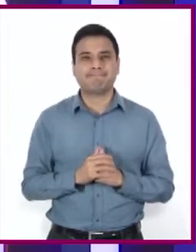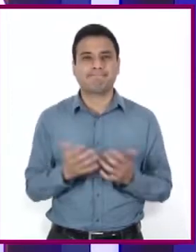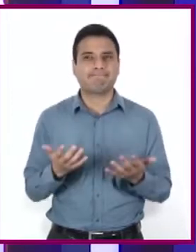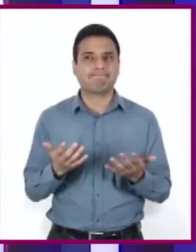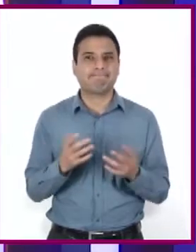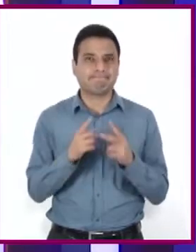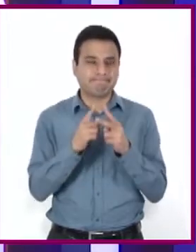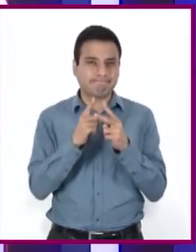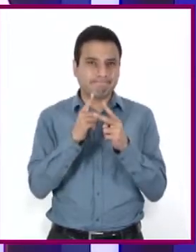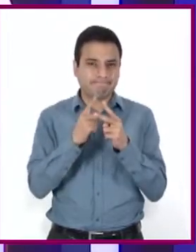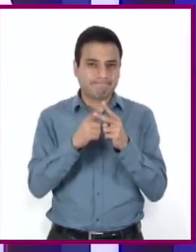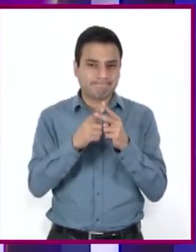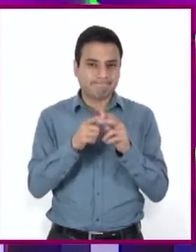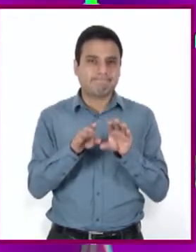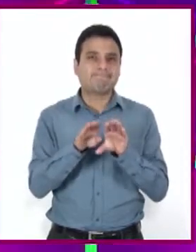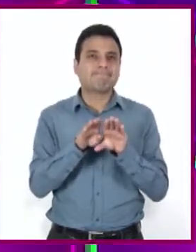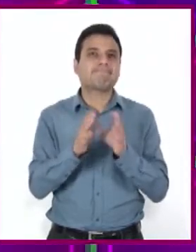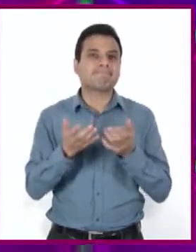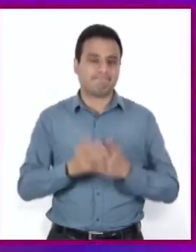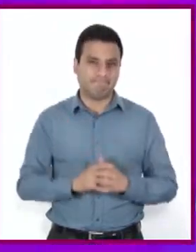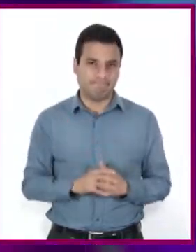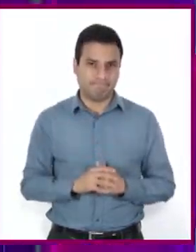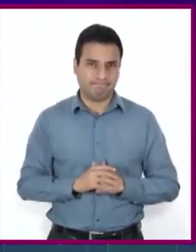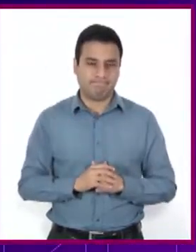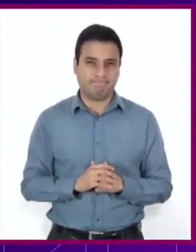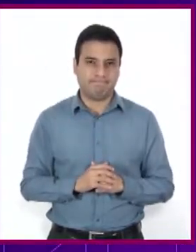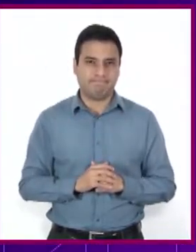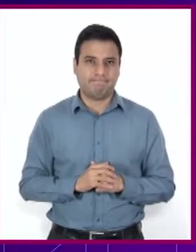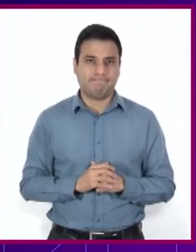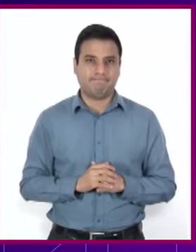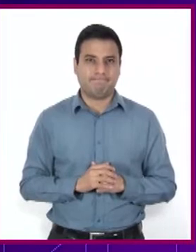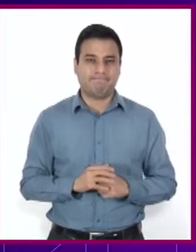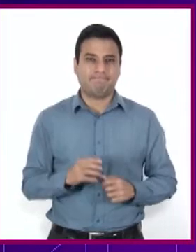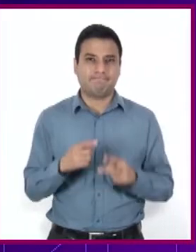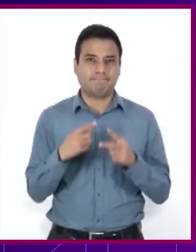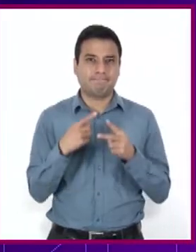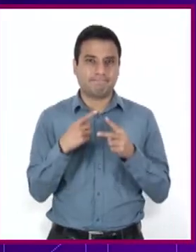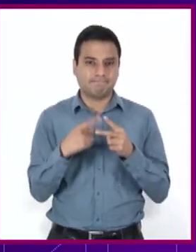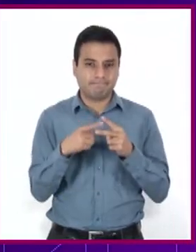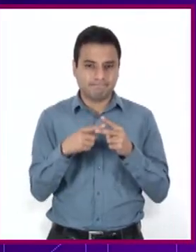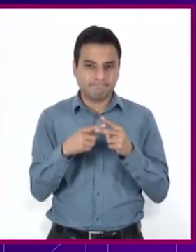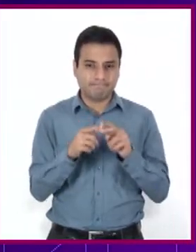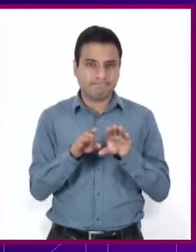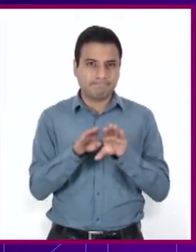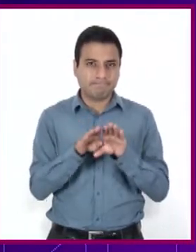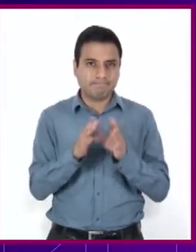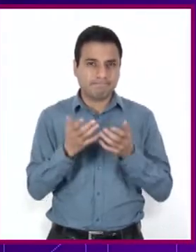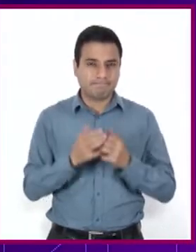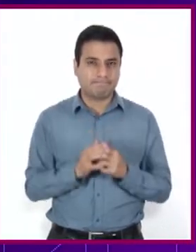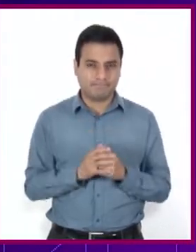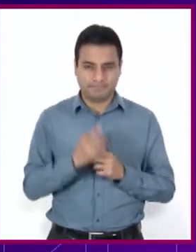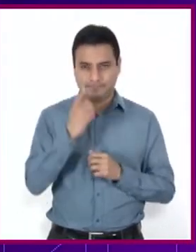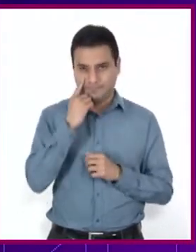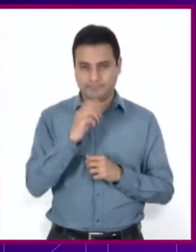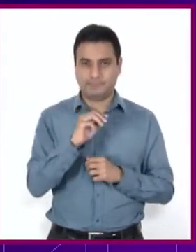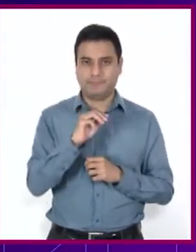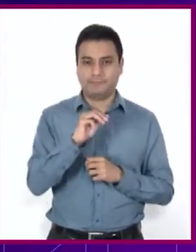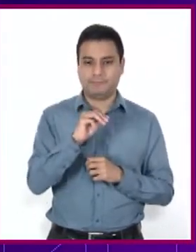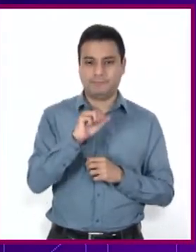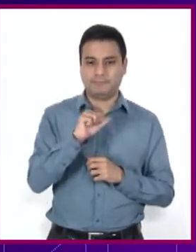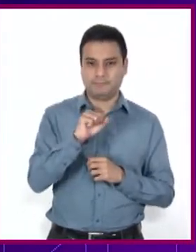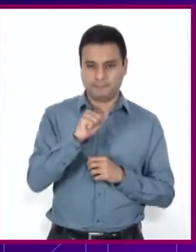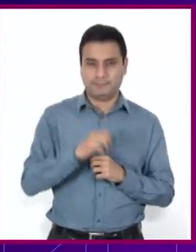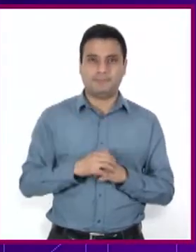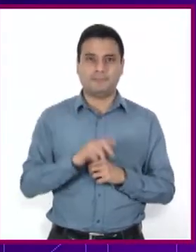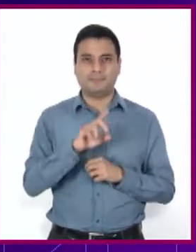hacer para calcular ese dato? Para calcular el volumen que hay en una masa de 32.4